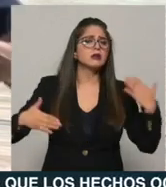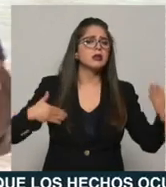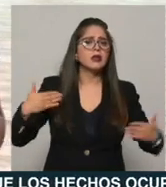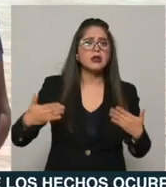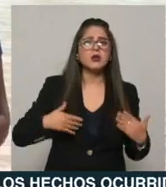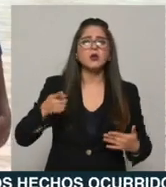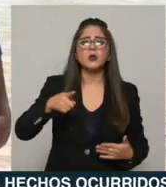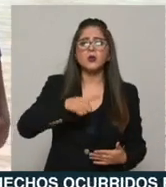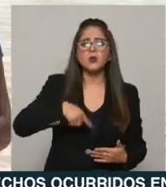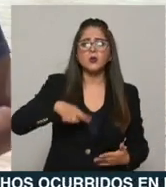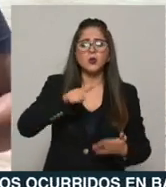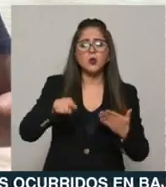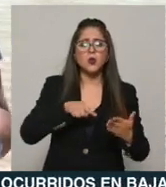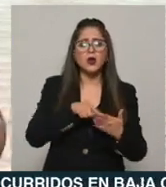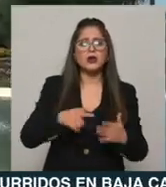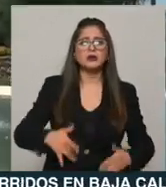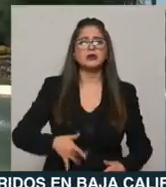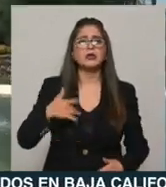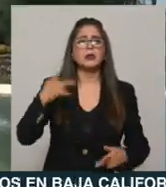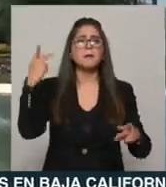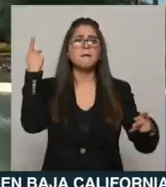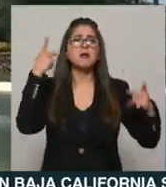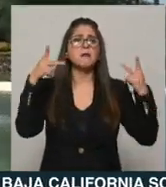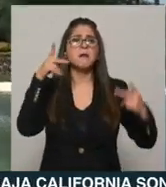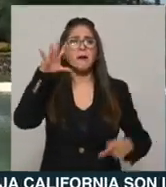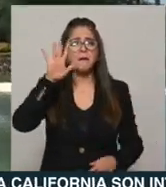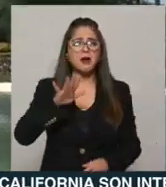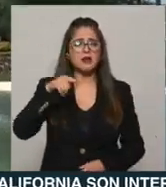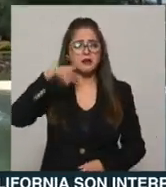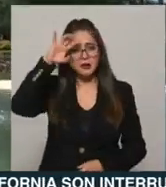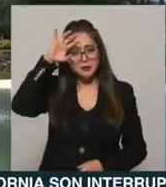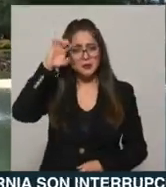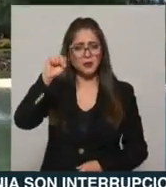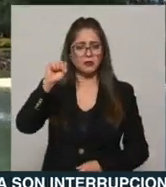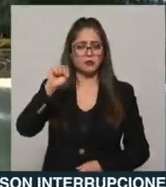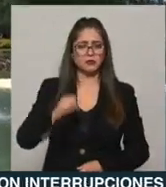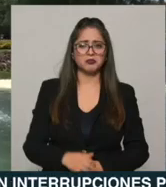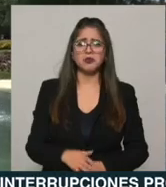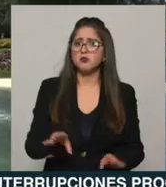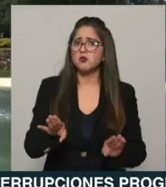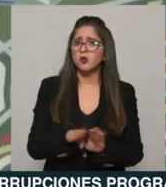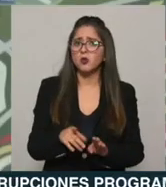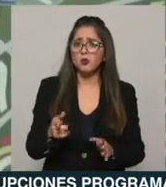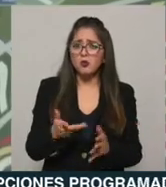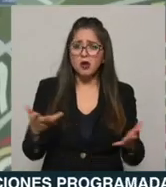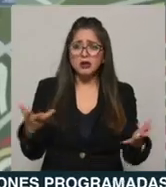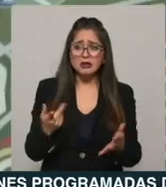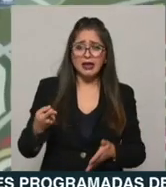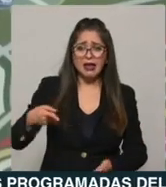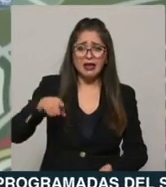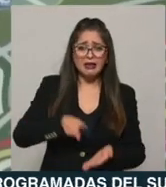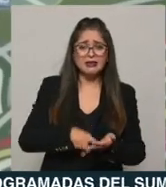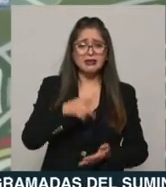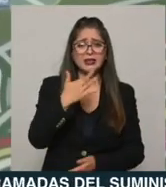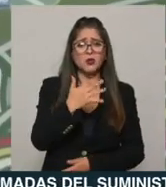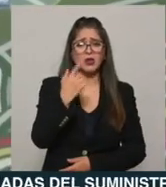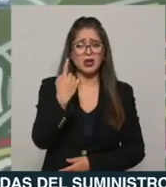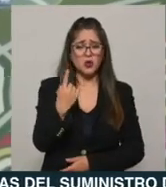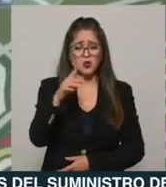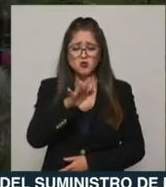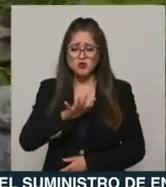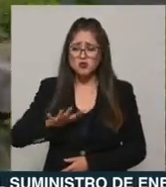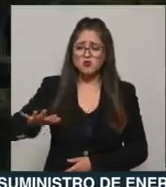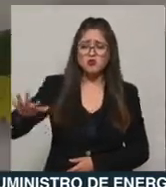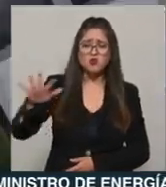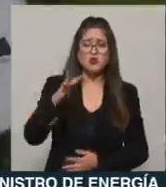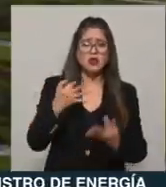del maravilloso clima que tiene Morelos, la primavera de México. Todo esto es posible gracias a que dentro de las más de 51 hectáreas de